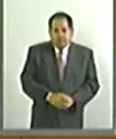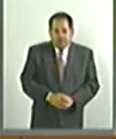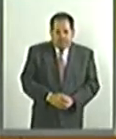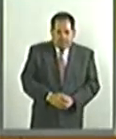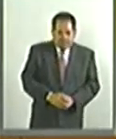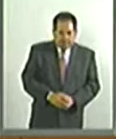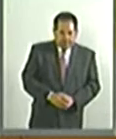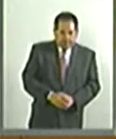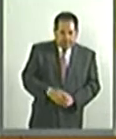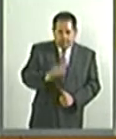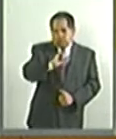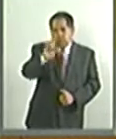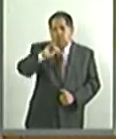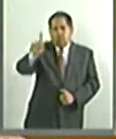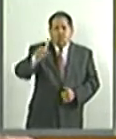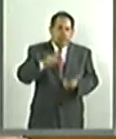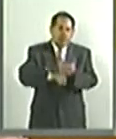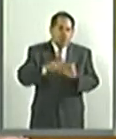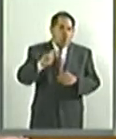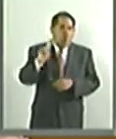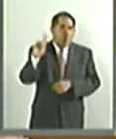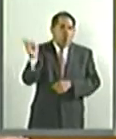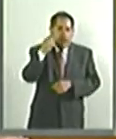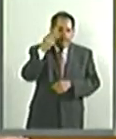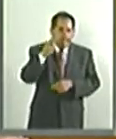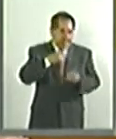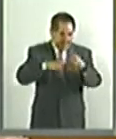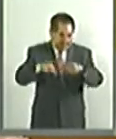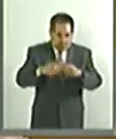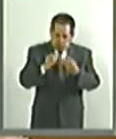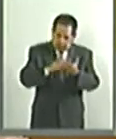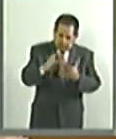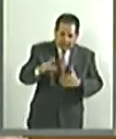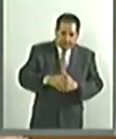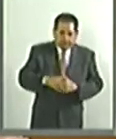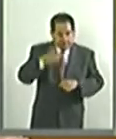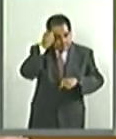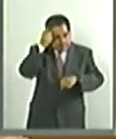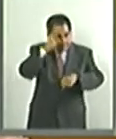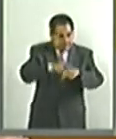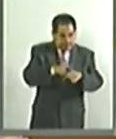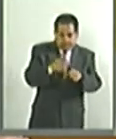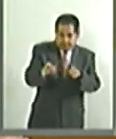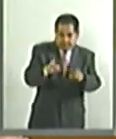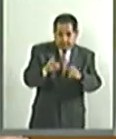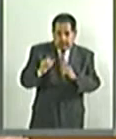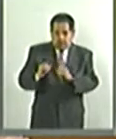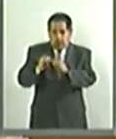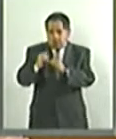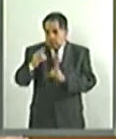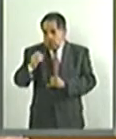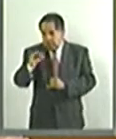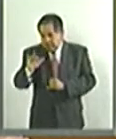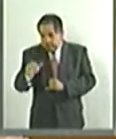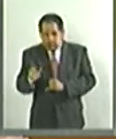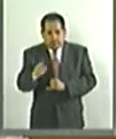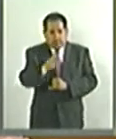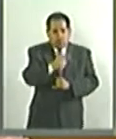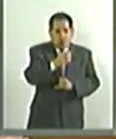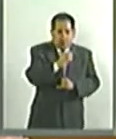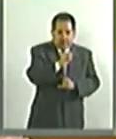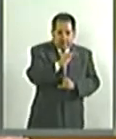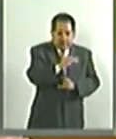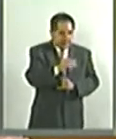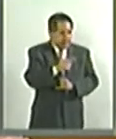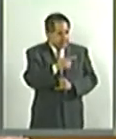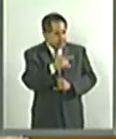Señores funcionarios de la UNAM, muchas gracias por estar aquí. Señores directores de los institutos de geografía, geofísica